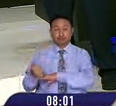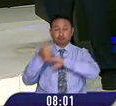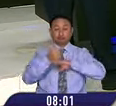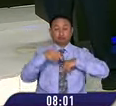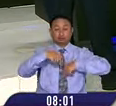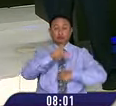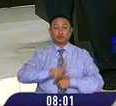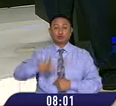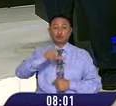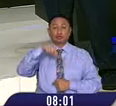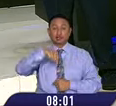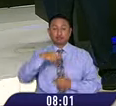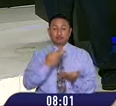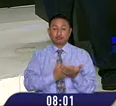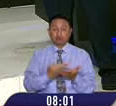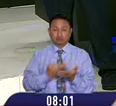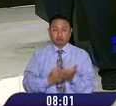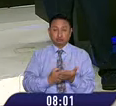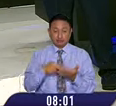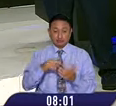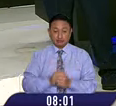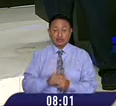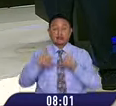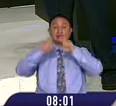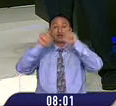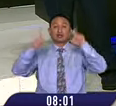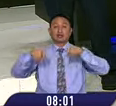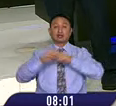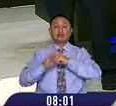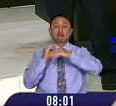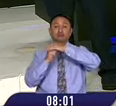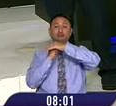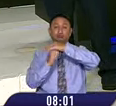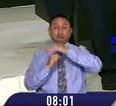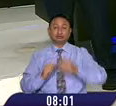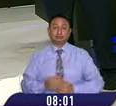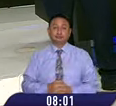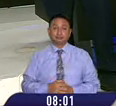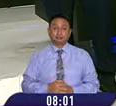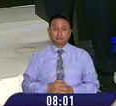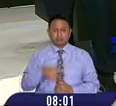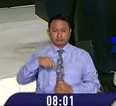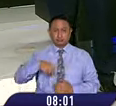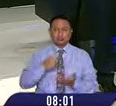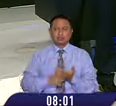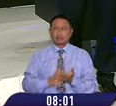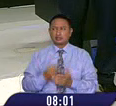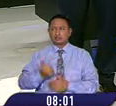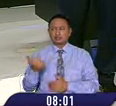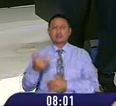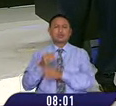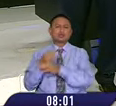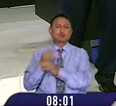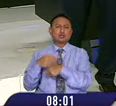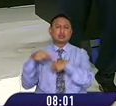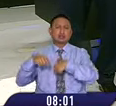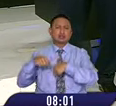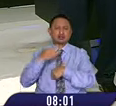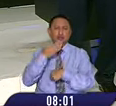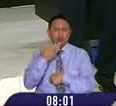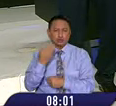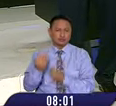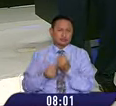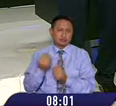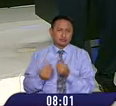este lunes mantendrá una reunión con la empresa operadora del metro. Esto para analizar el funcionamiento de este nuevo sistema de